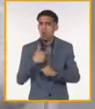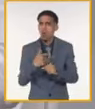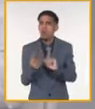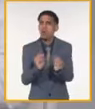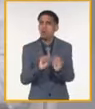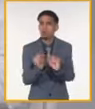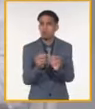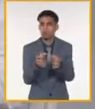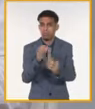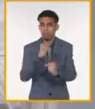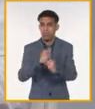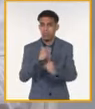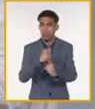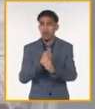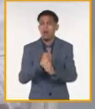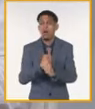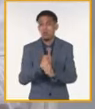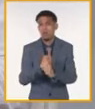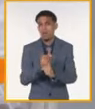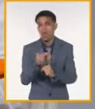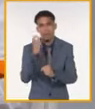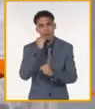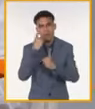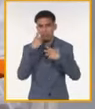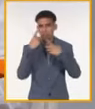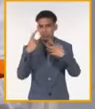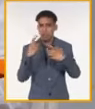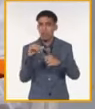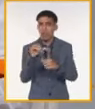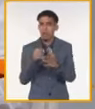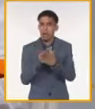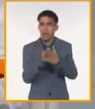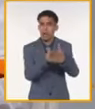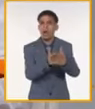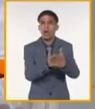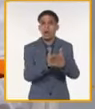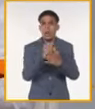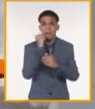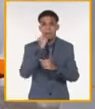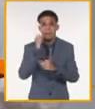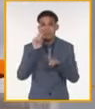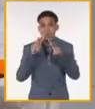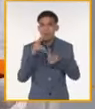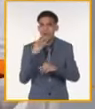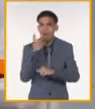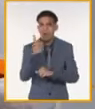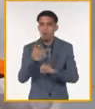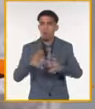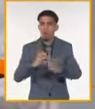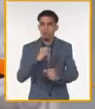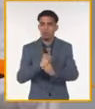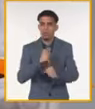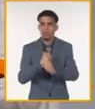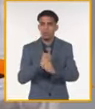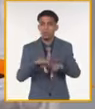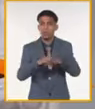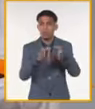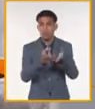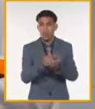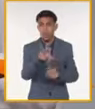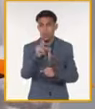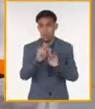y también del empuje que hay que que darle a estas tareas en la búsqueda de mayor eficiencia estas regulaciones estas